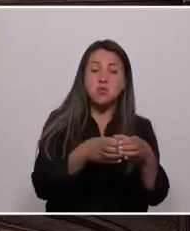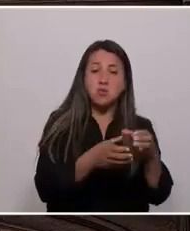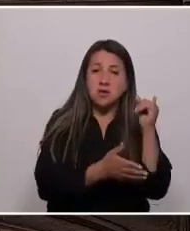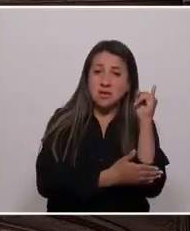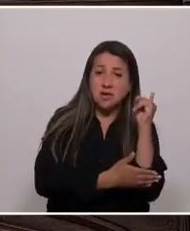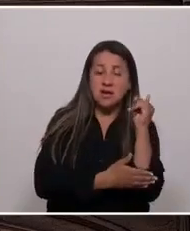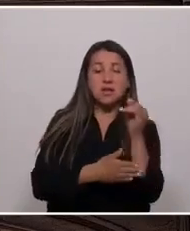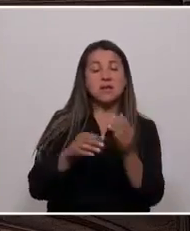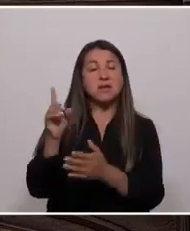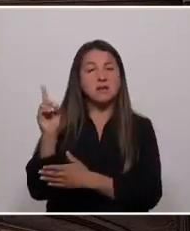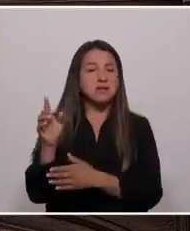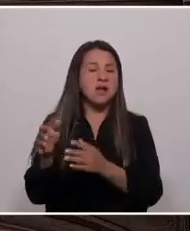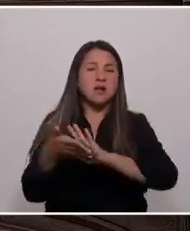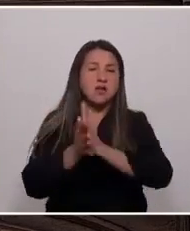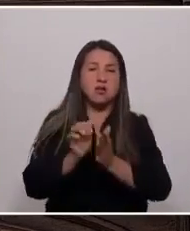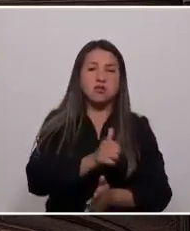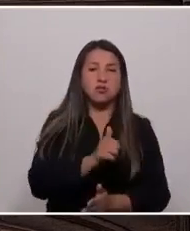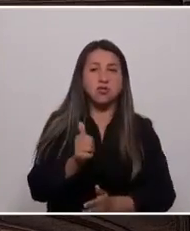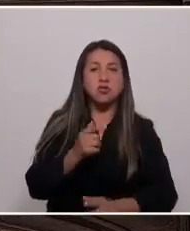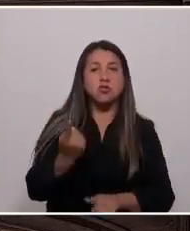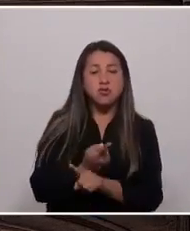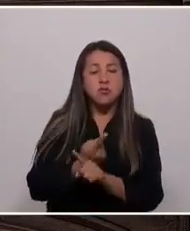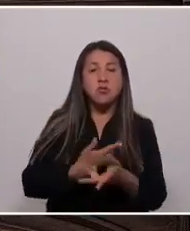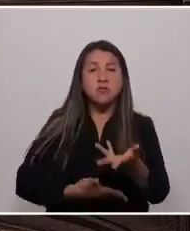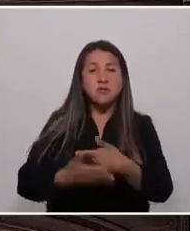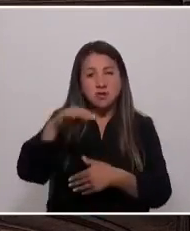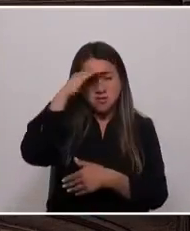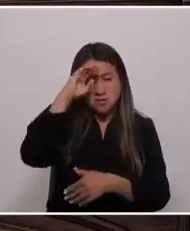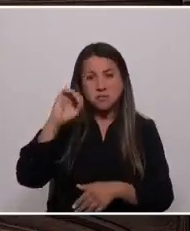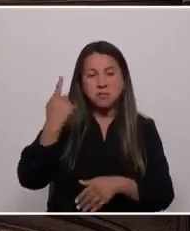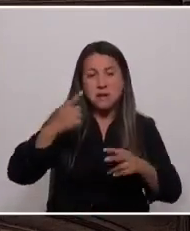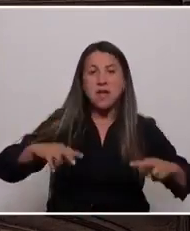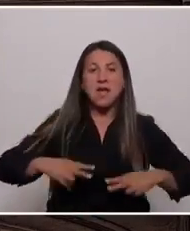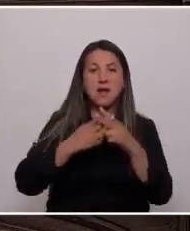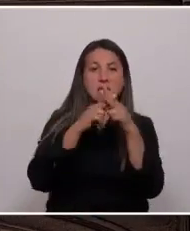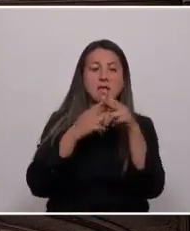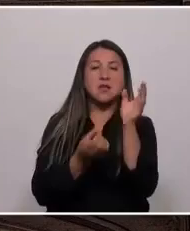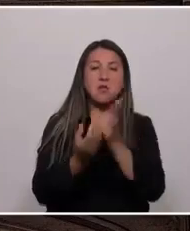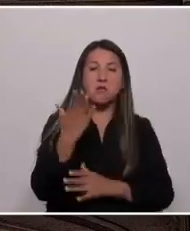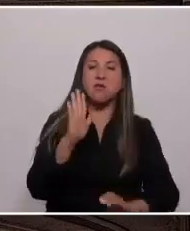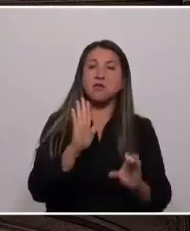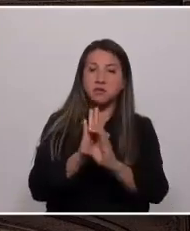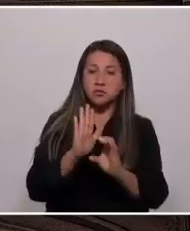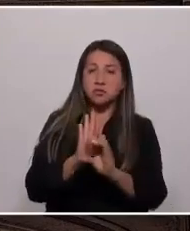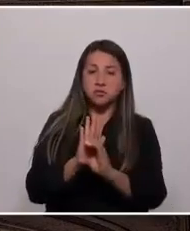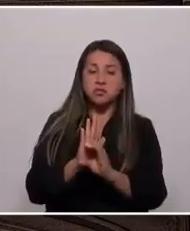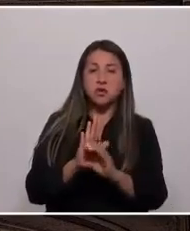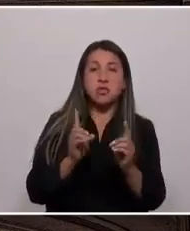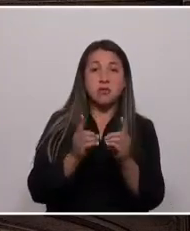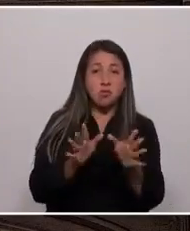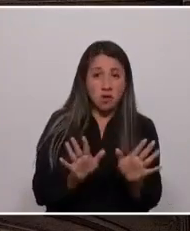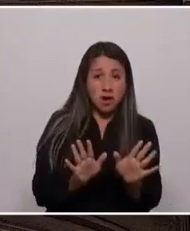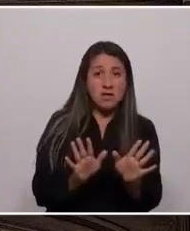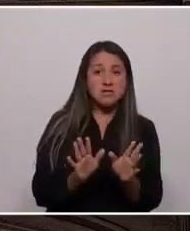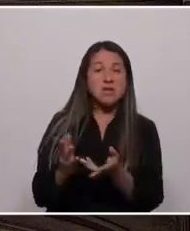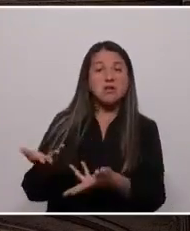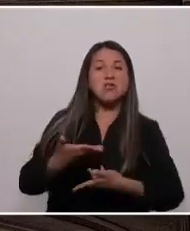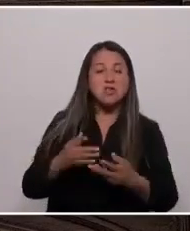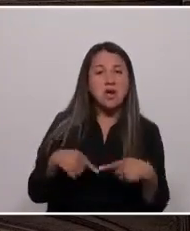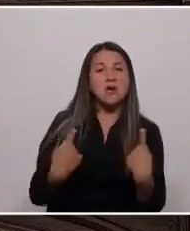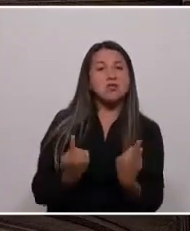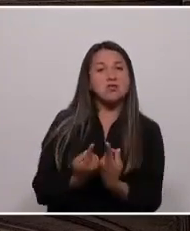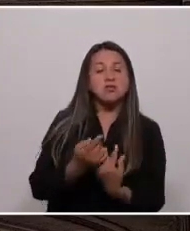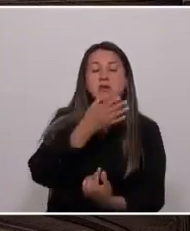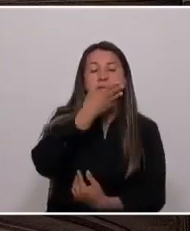que el diálogo y la confianza es la principal herramienta de construcción de esta nueva constitución la democracia nos ha dado a nosotros la maravillosa